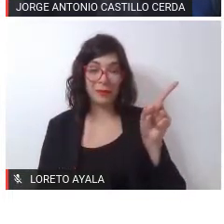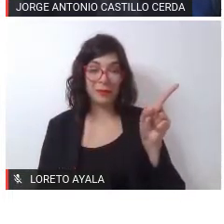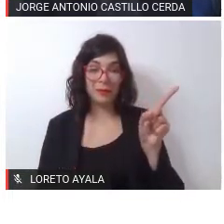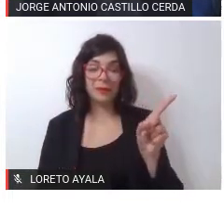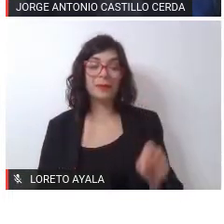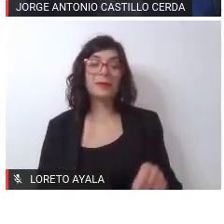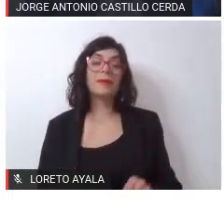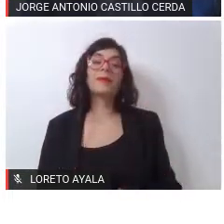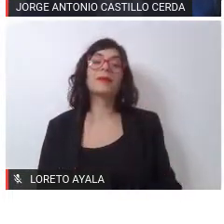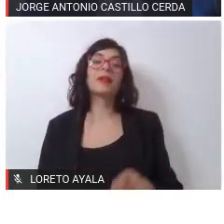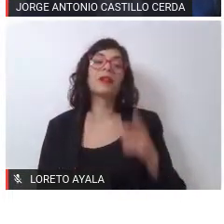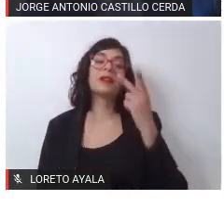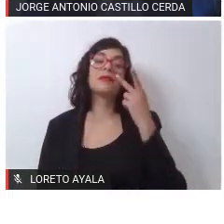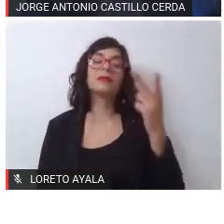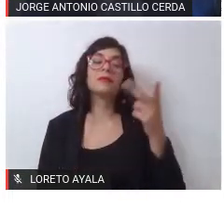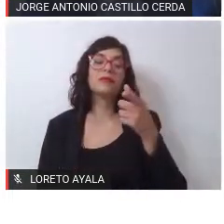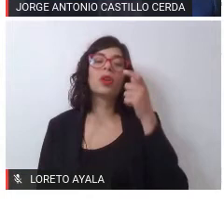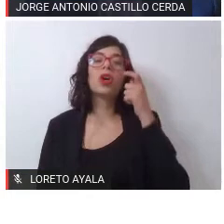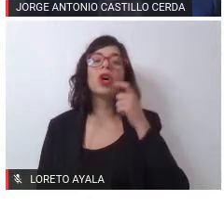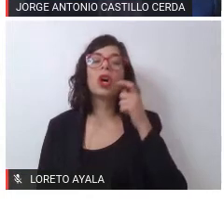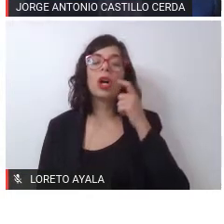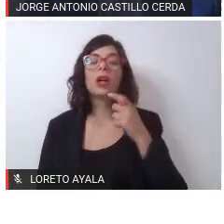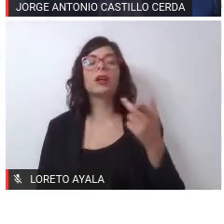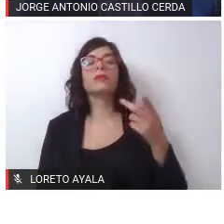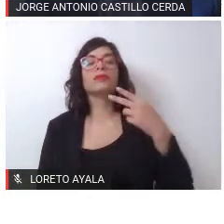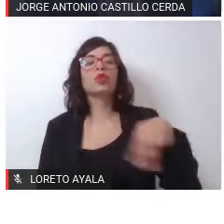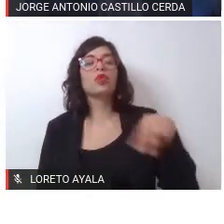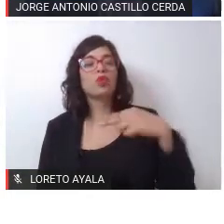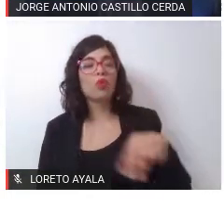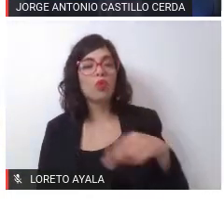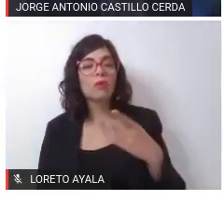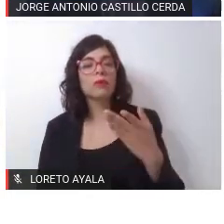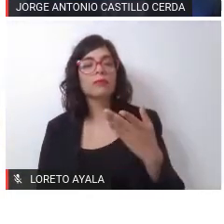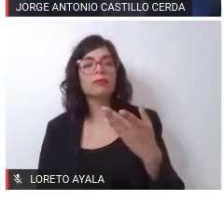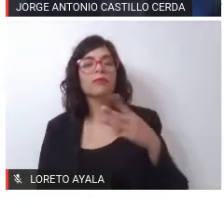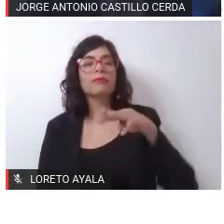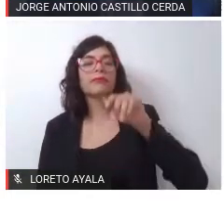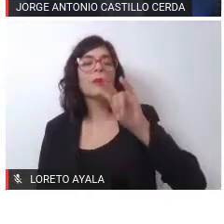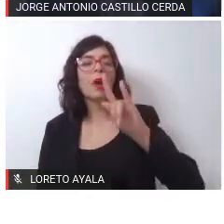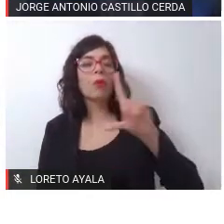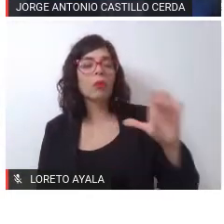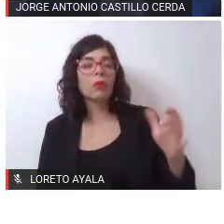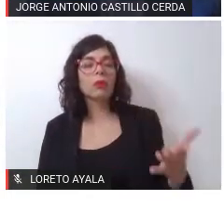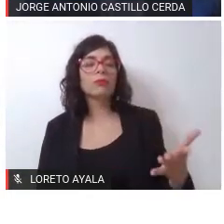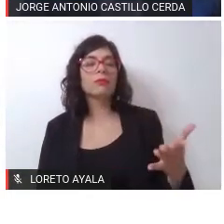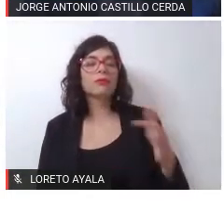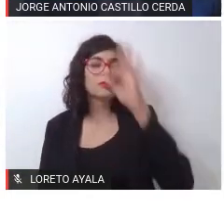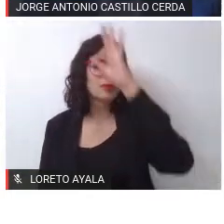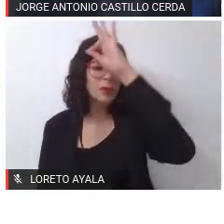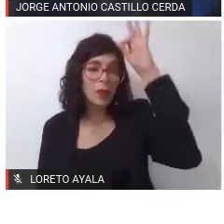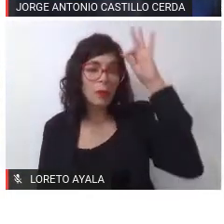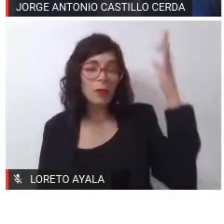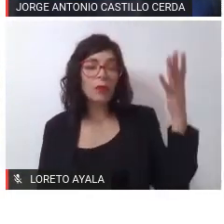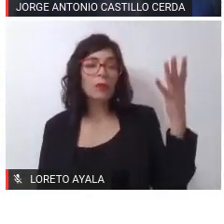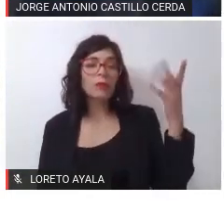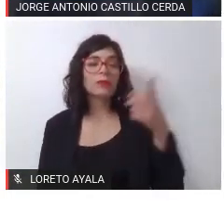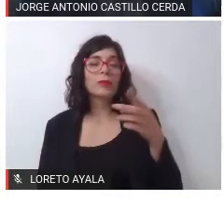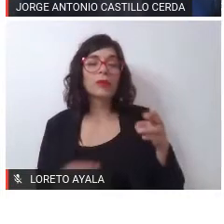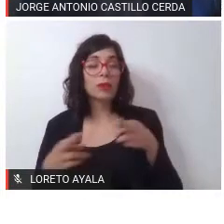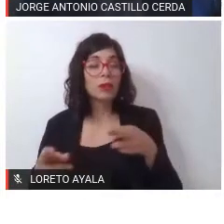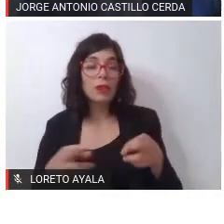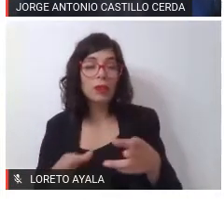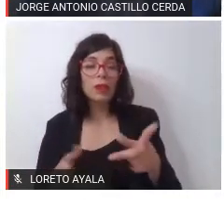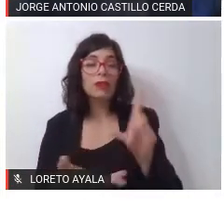región de O'Higgins, la región del Ñuble, la región del Maule, la región de la Araucanía, los ríos,